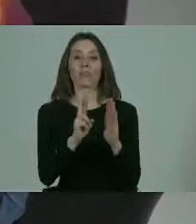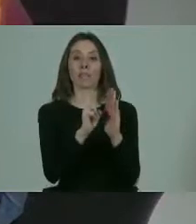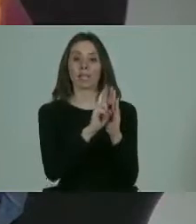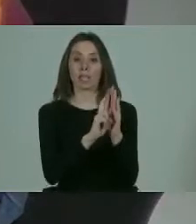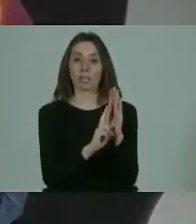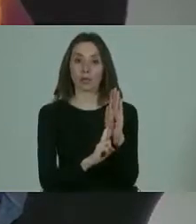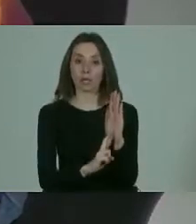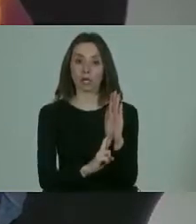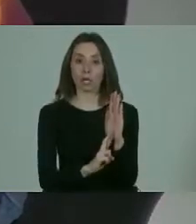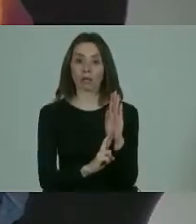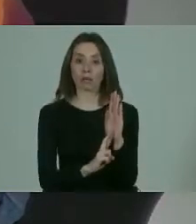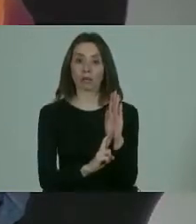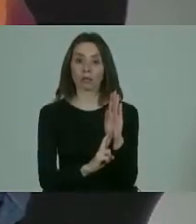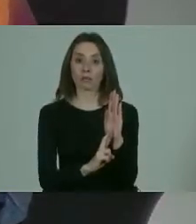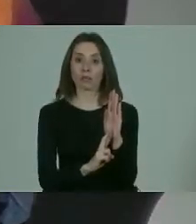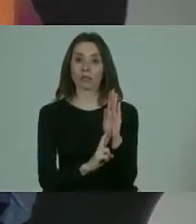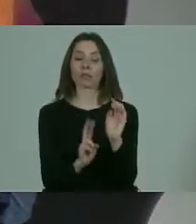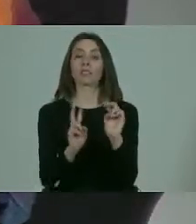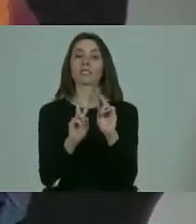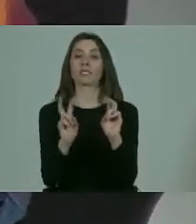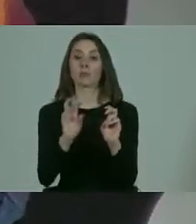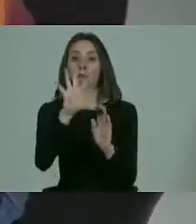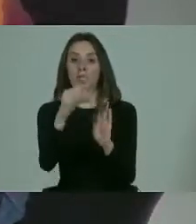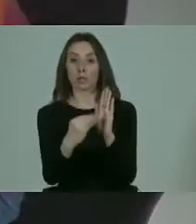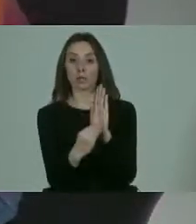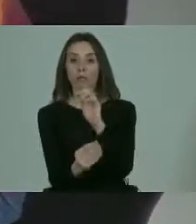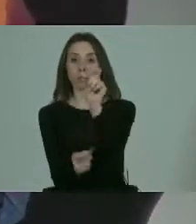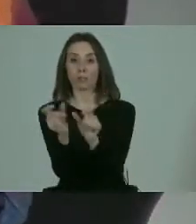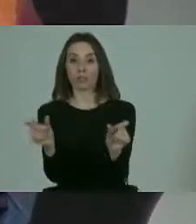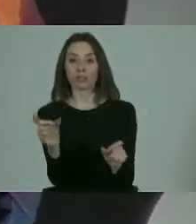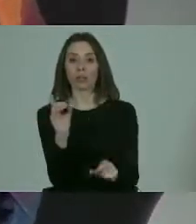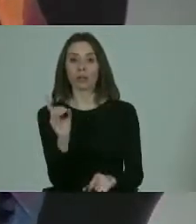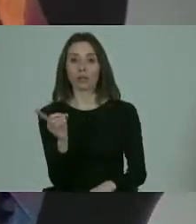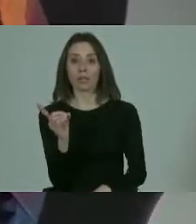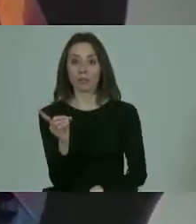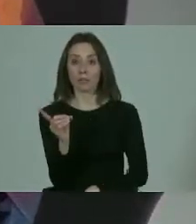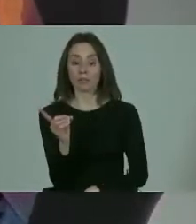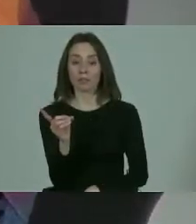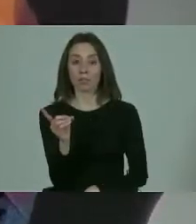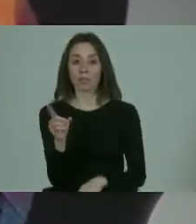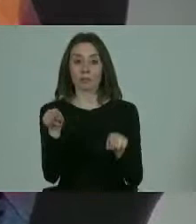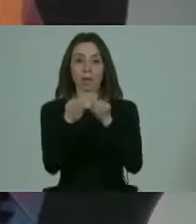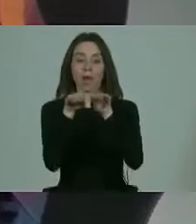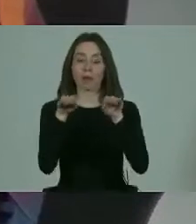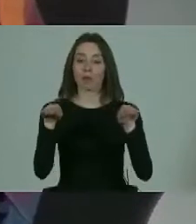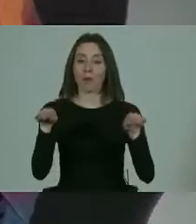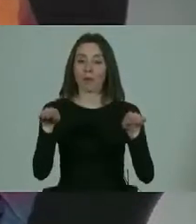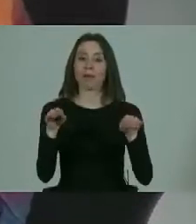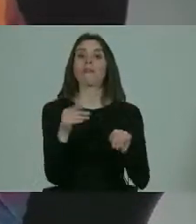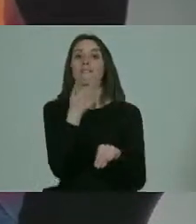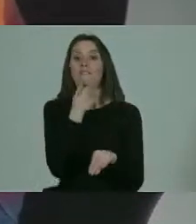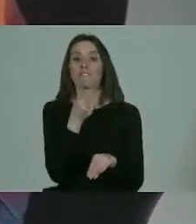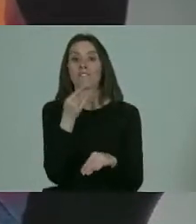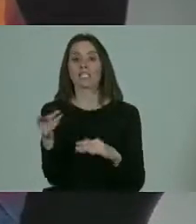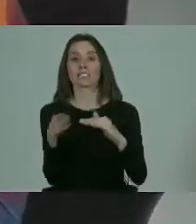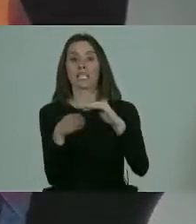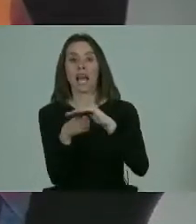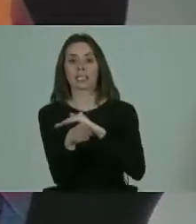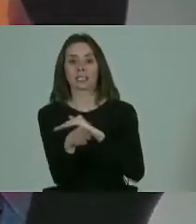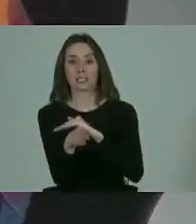aspectos temas donde se incluyen las personas ticas pases como te digo para igualarnos para facilitarles su acceso